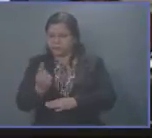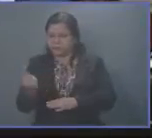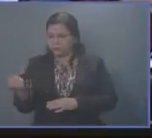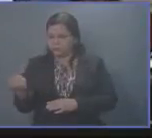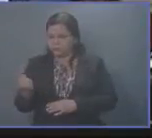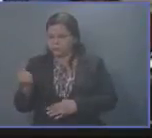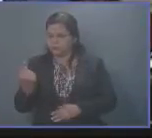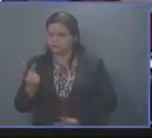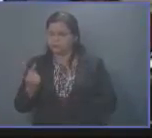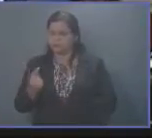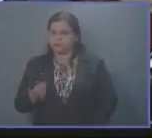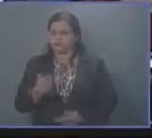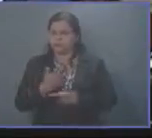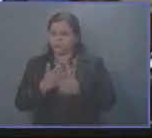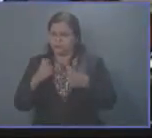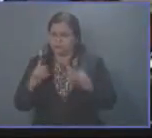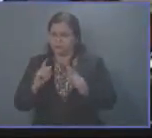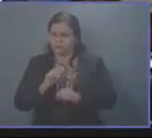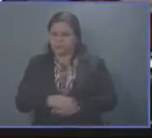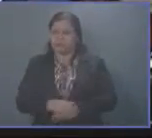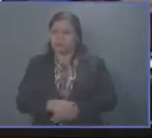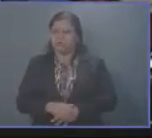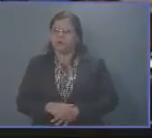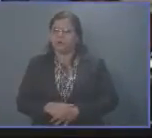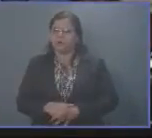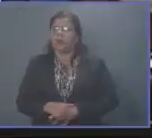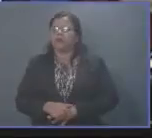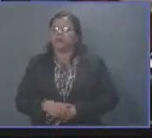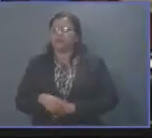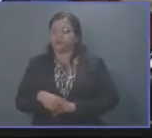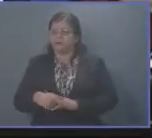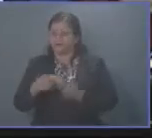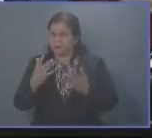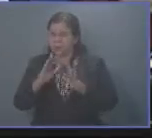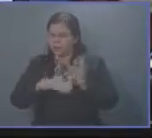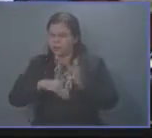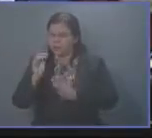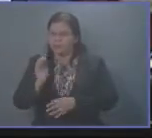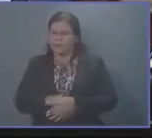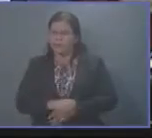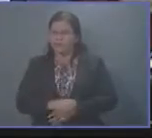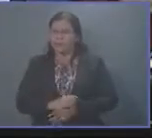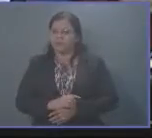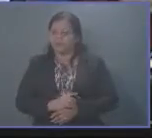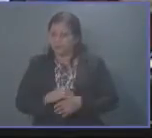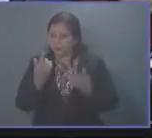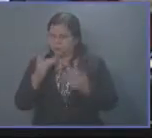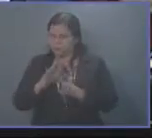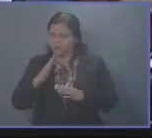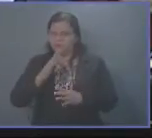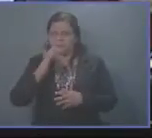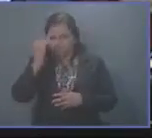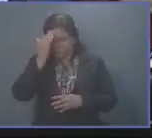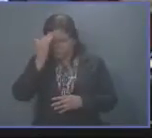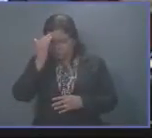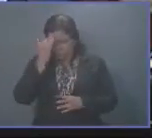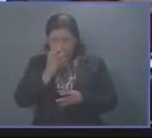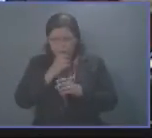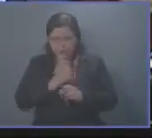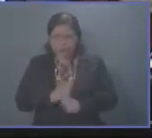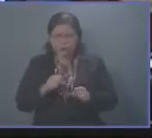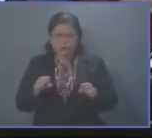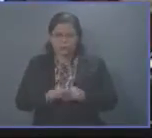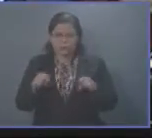tarjetavientes, la libertad económica y la fortaleza del sistema financiero, pues se tiene la convicción que un